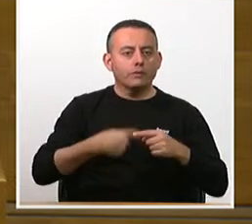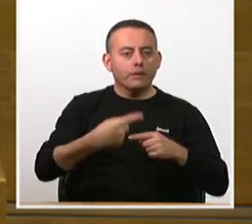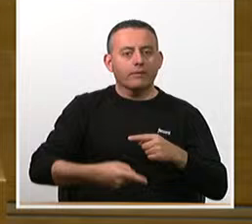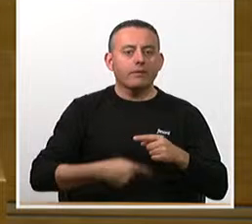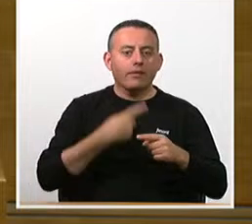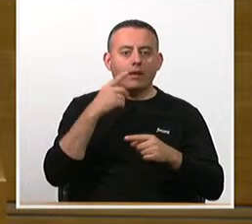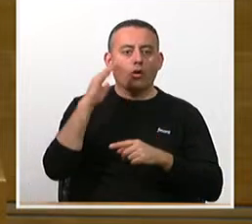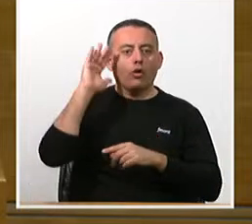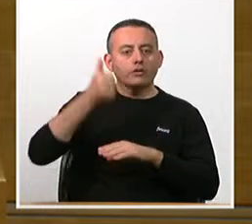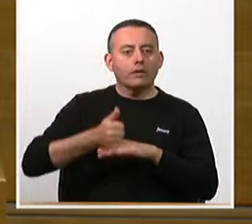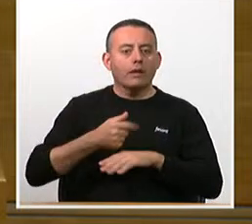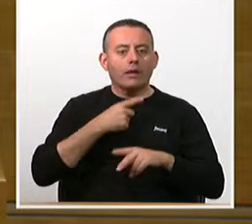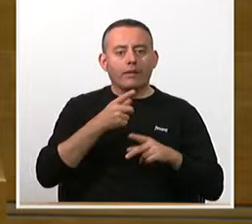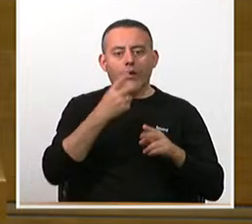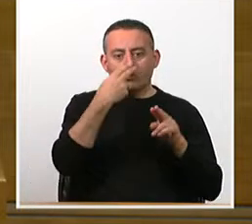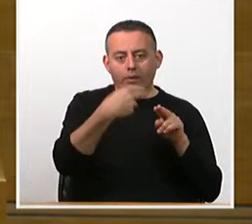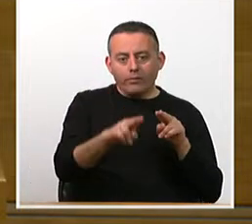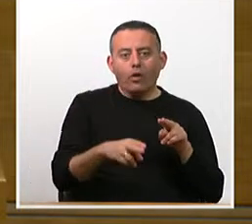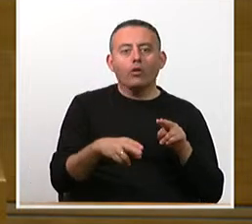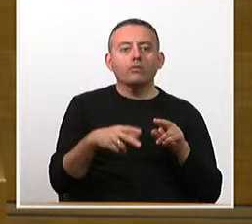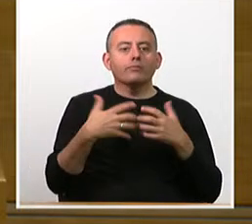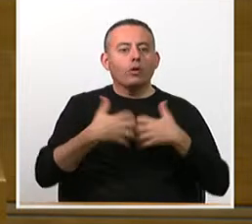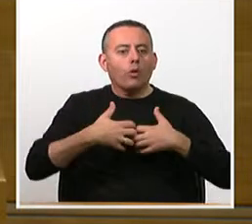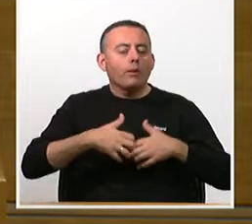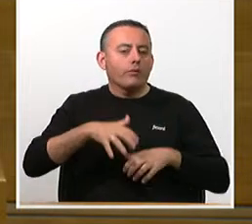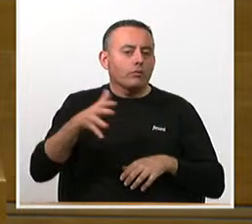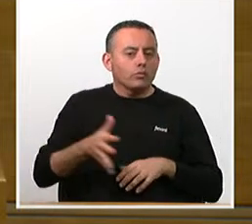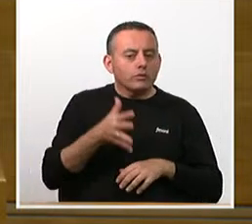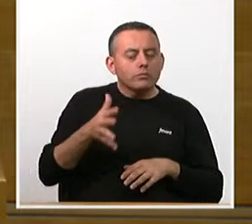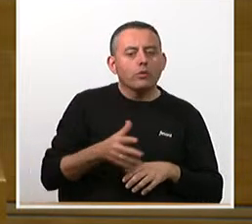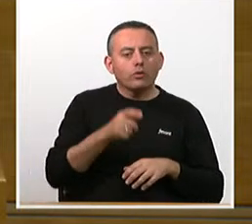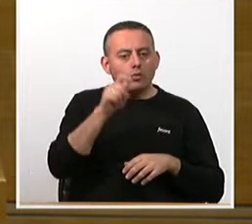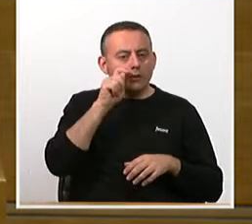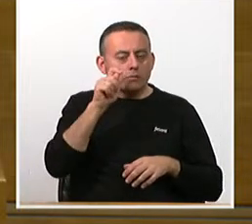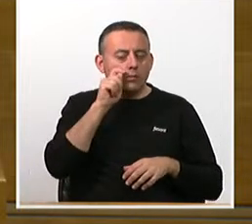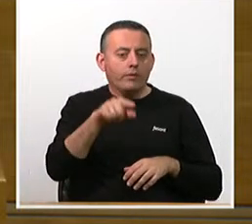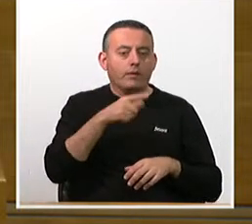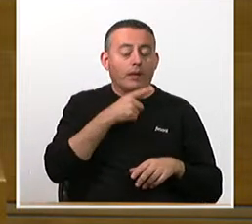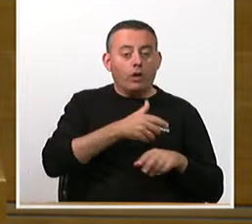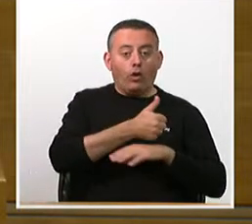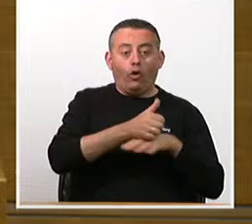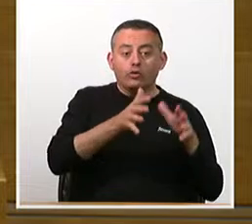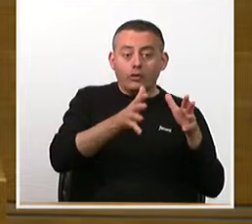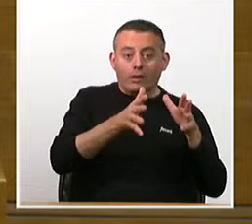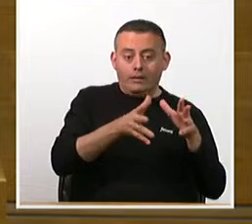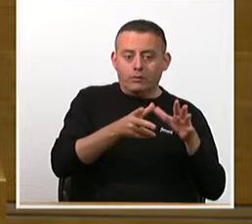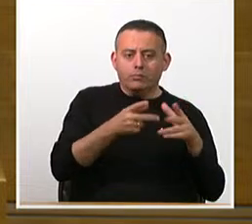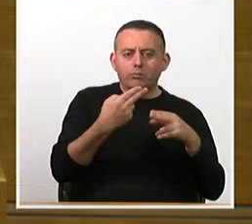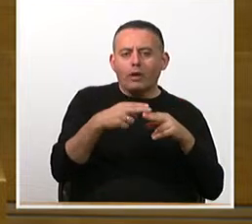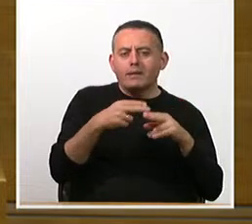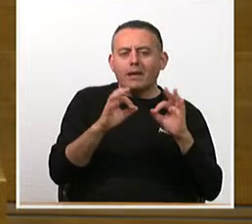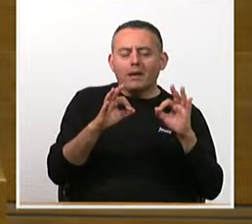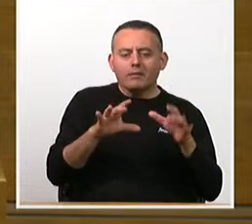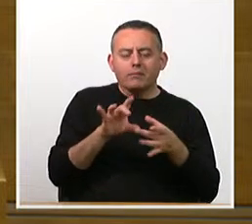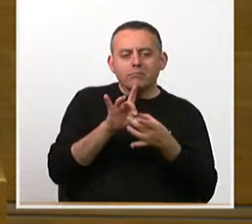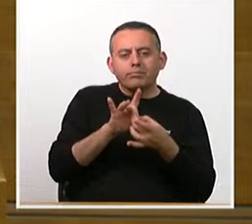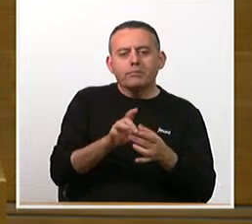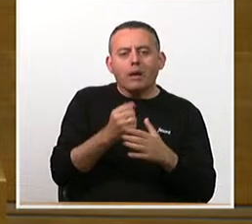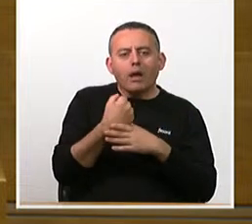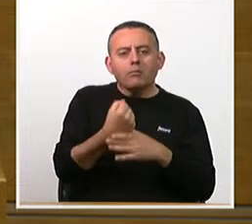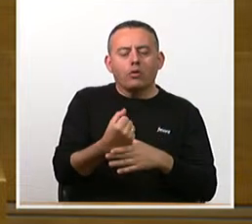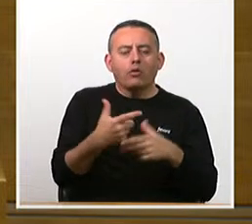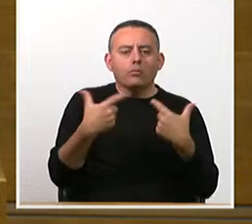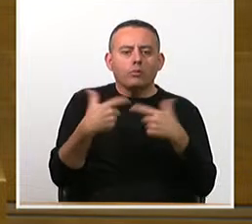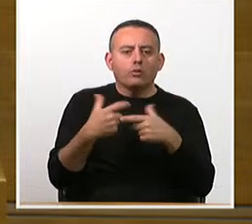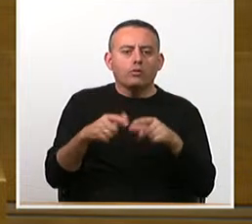innovación industria comercio y turismo sobre la política general del consel en materia de apoyo a los sectores productivos presentada por